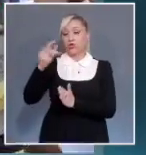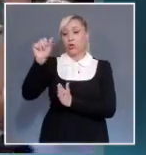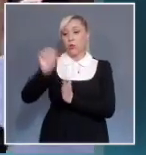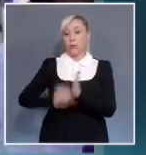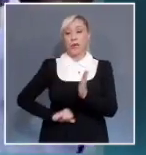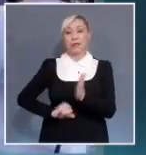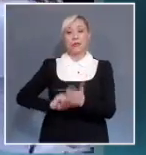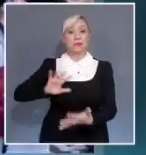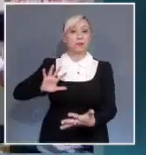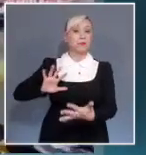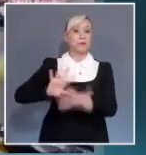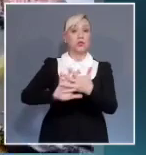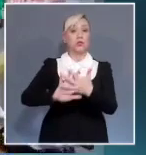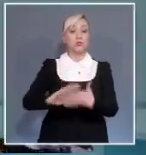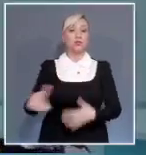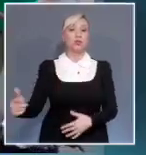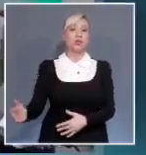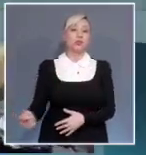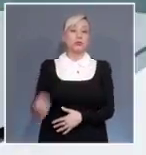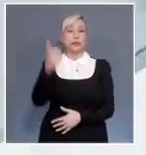en grado de tentativa.